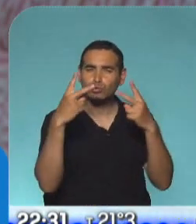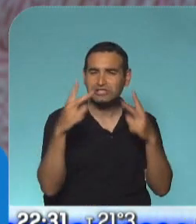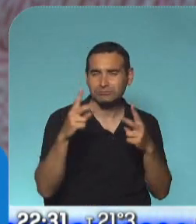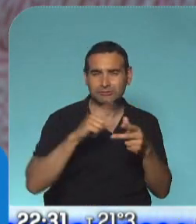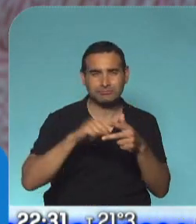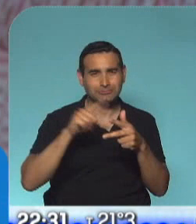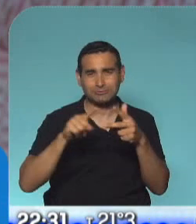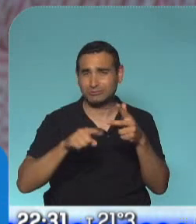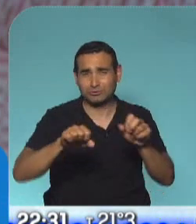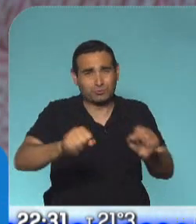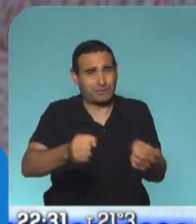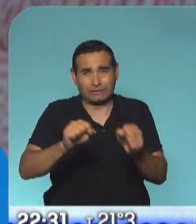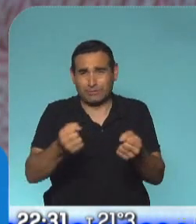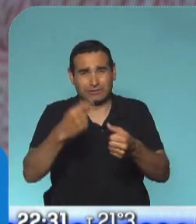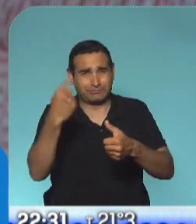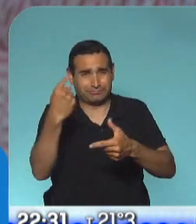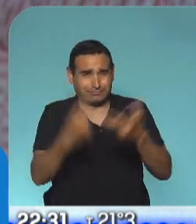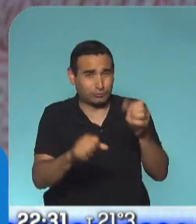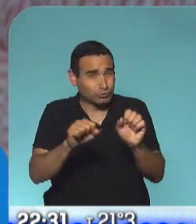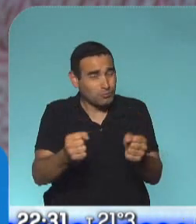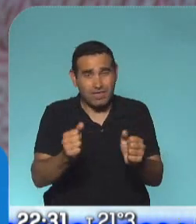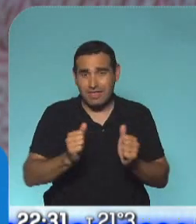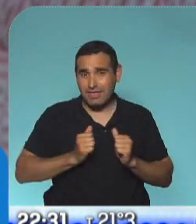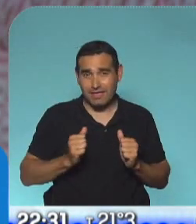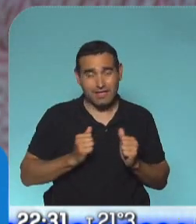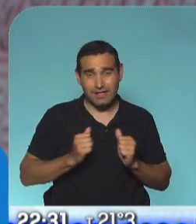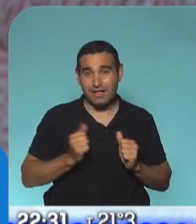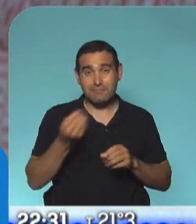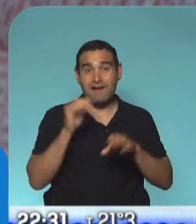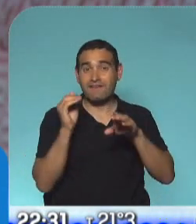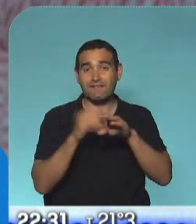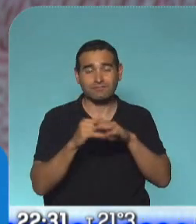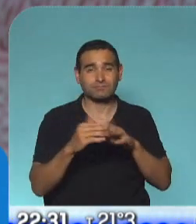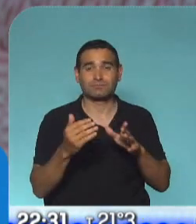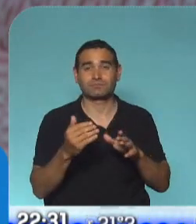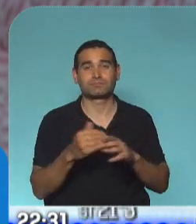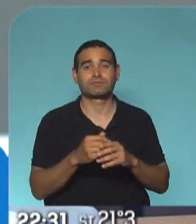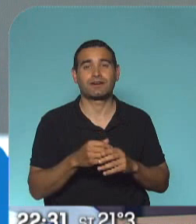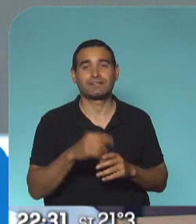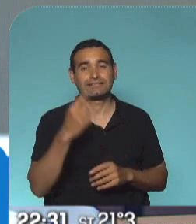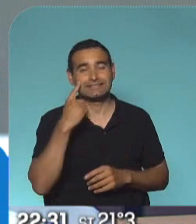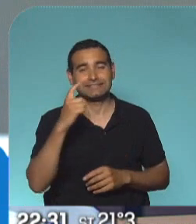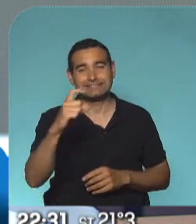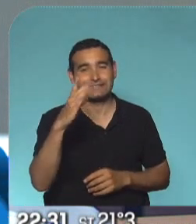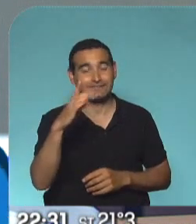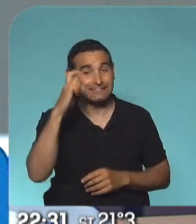todo suspendido o a la espera, y bancos como el HSBC o las